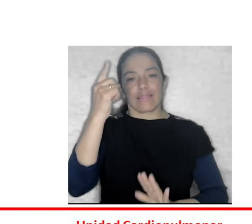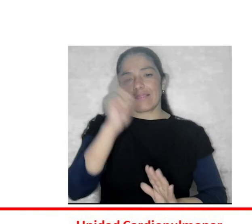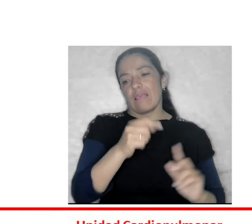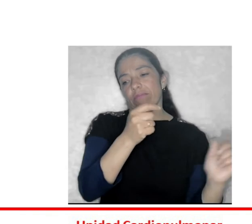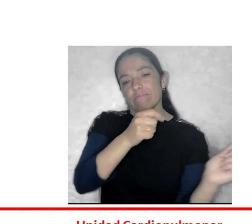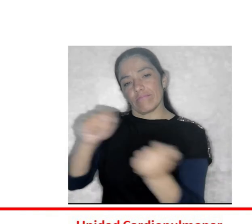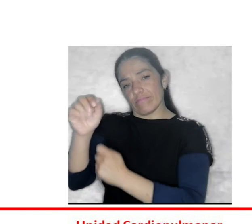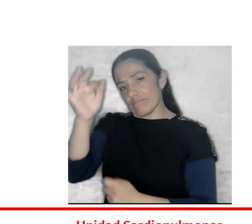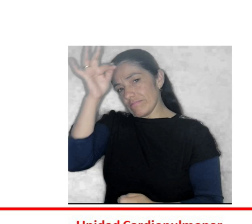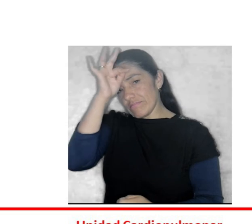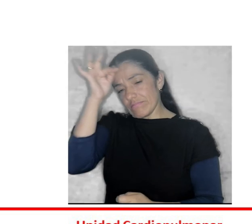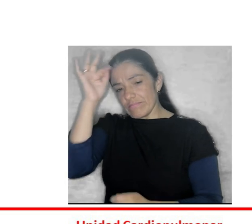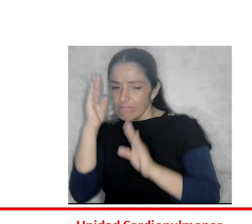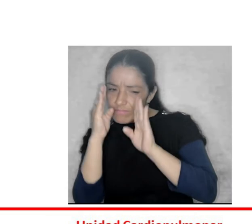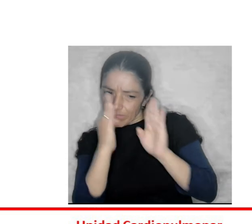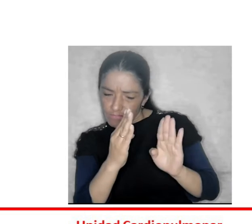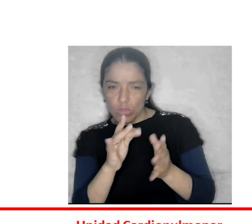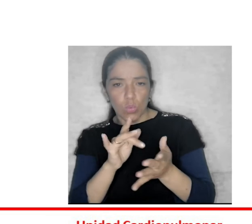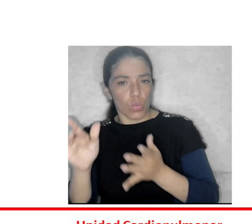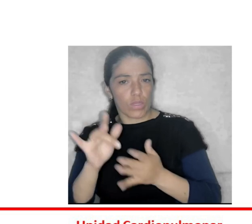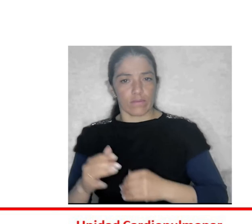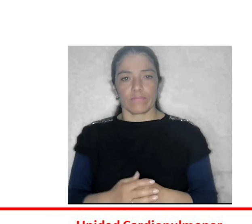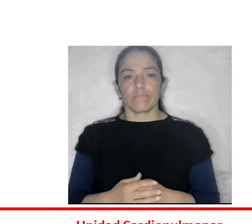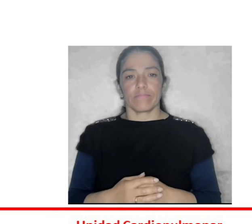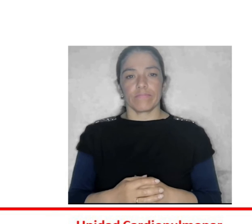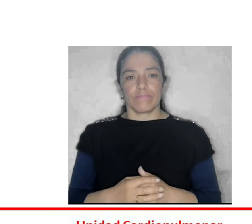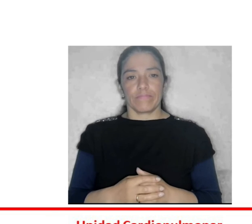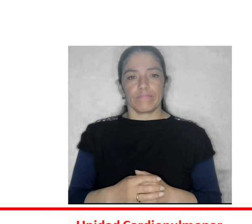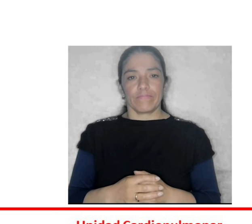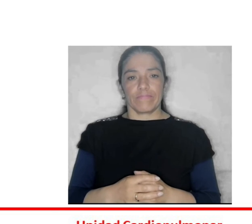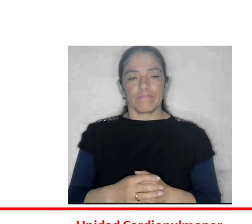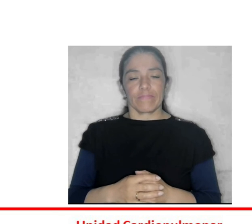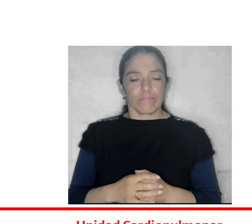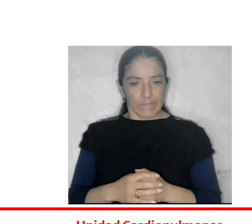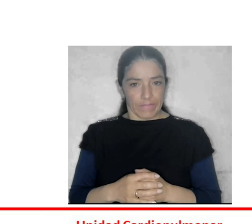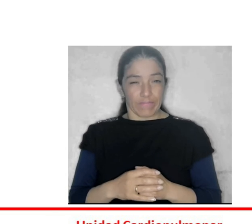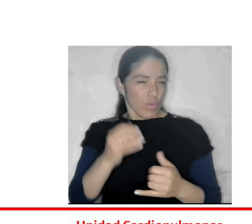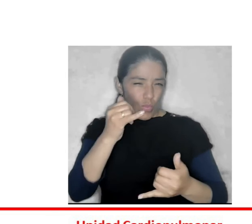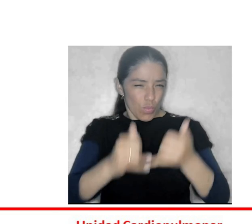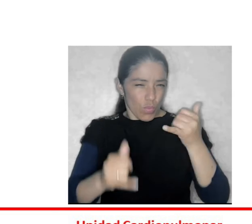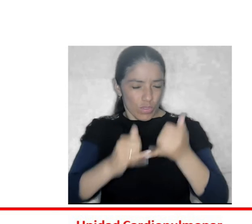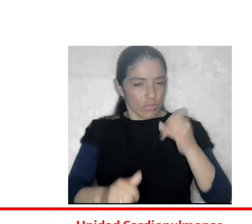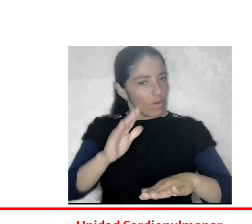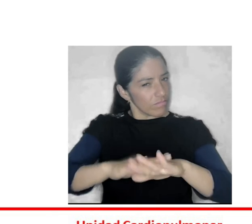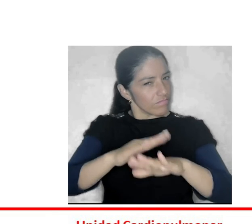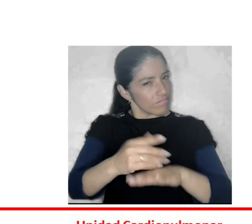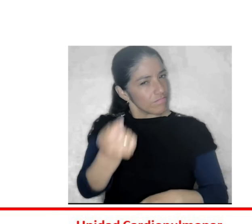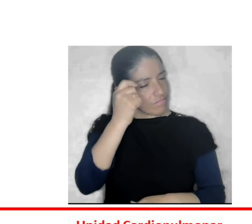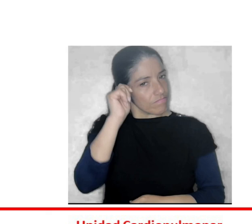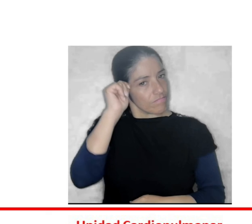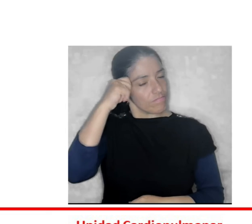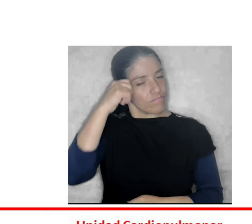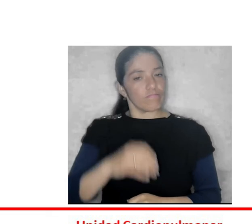ser trasladado inmediatamente al centro asistencial más cercano. Para finalizar